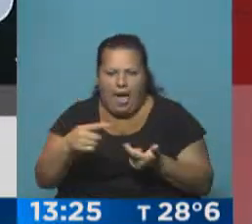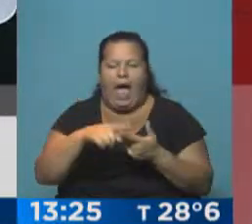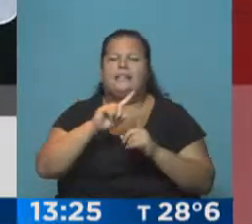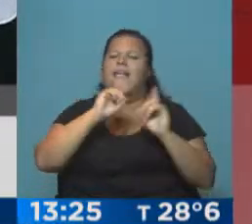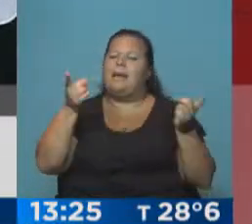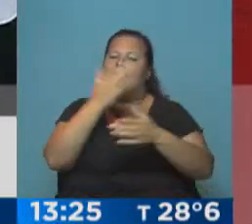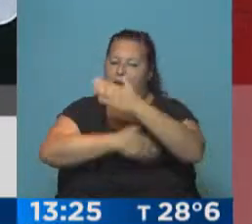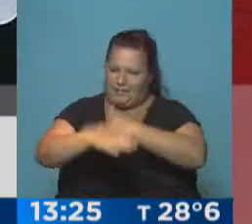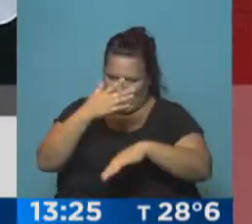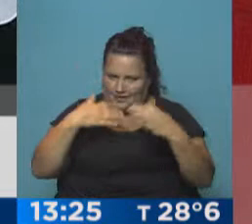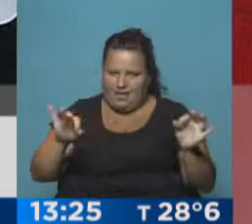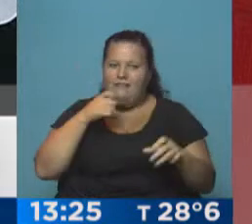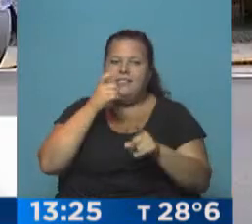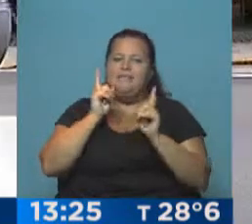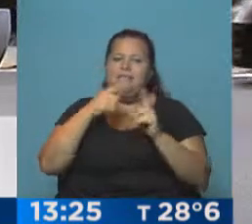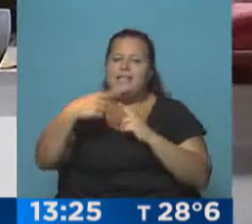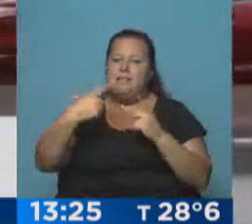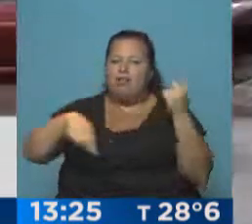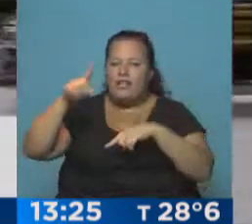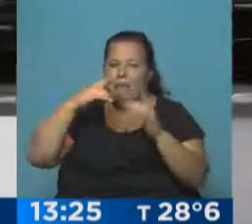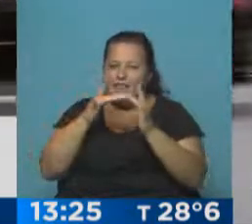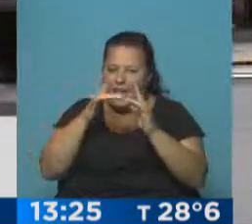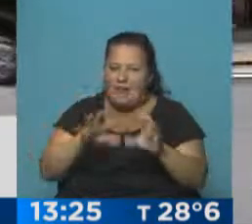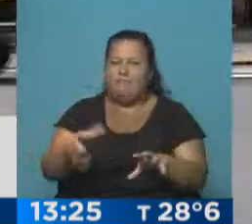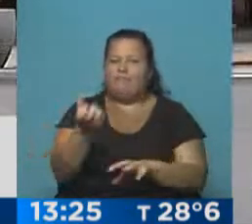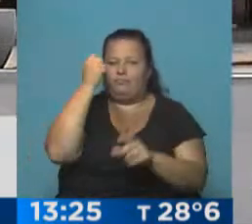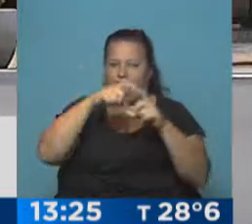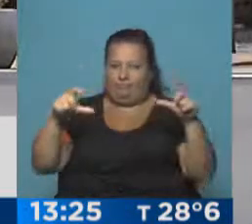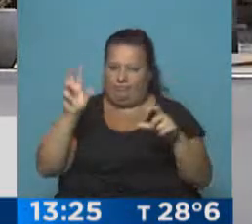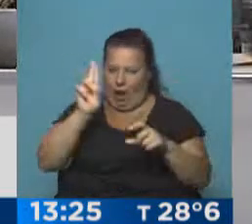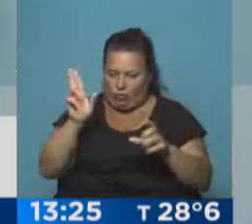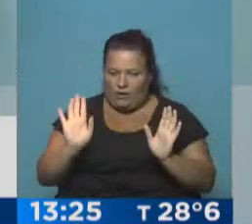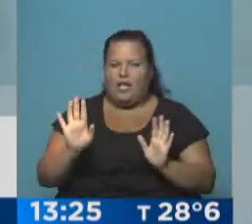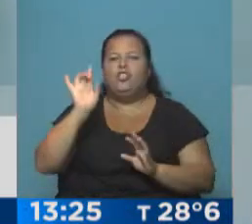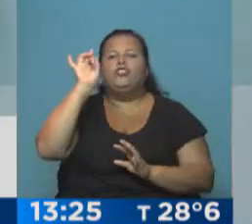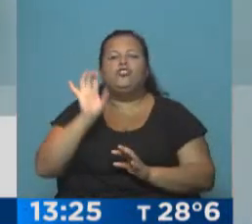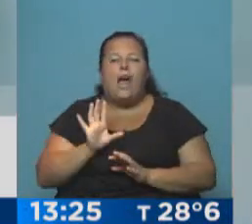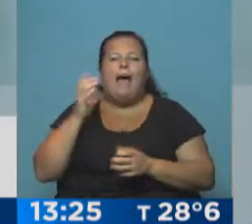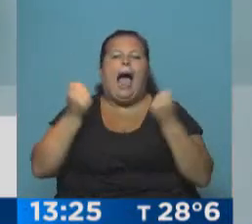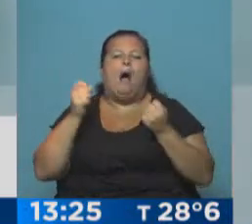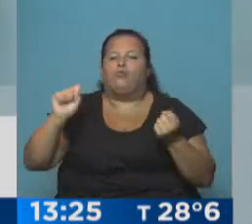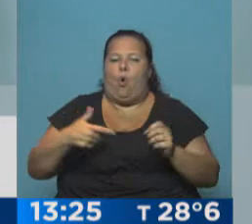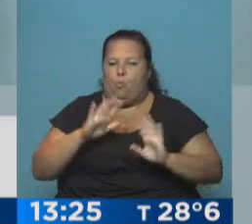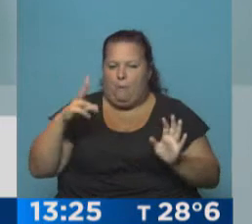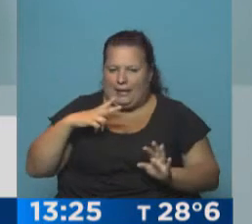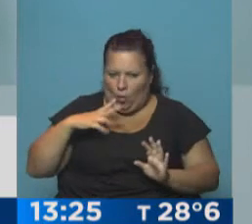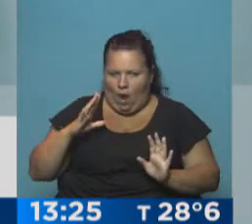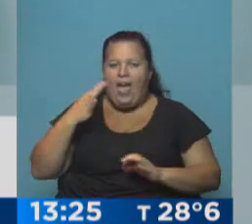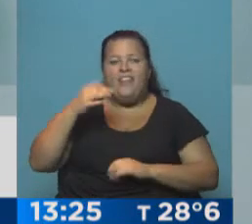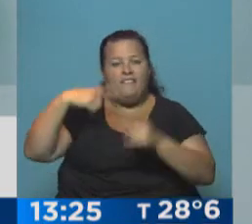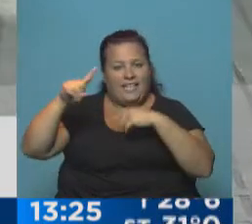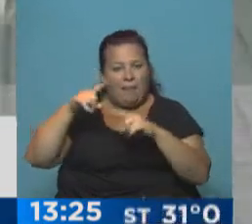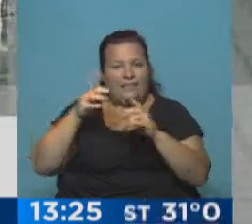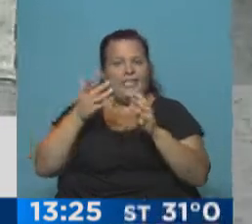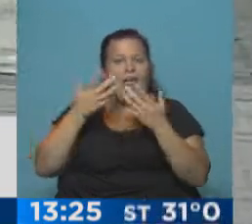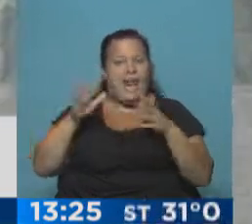los discapacitados que realizan el mismo trámite online y obtienen esta franquicia o sea sólo alcanza vehículos particulares tienen que tramitar la excepción